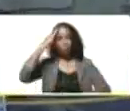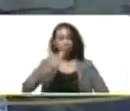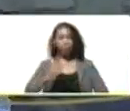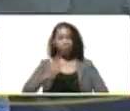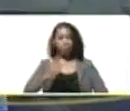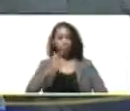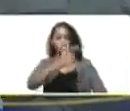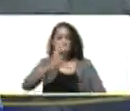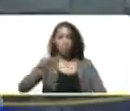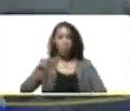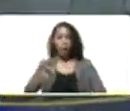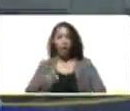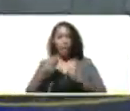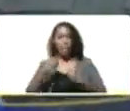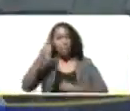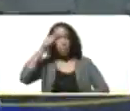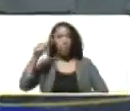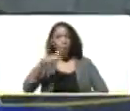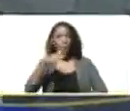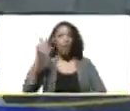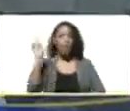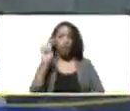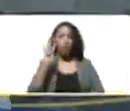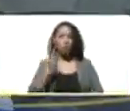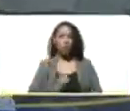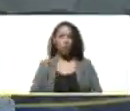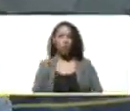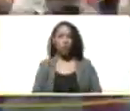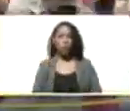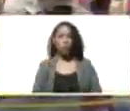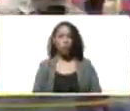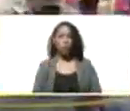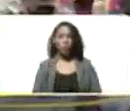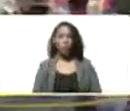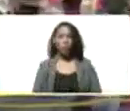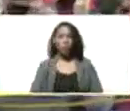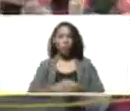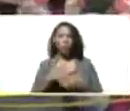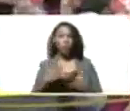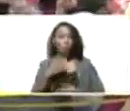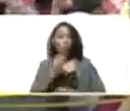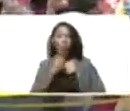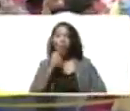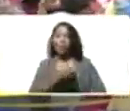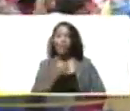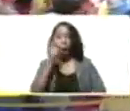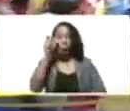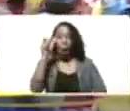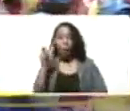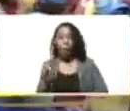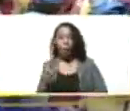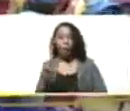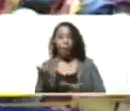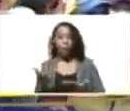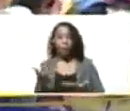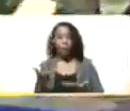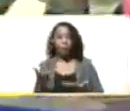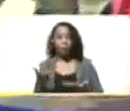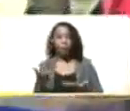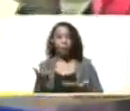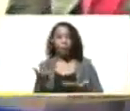cívico-militar, es para el pueblo de Venezuela, que como decía César Rengifo, es